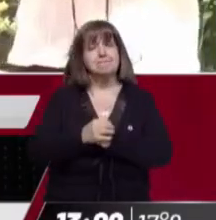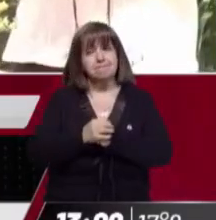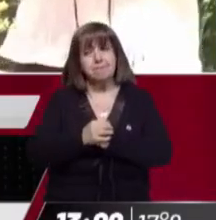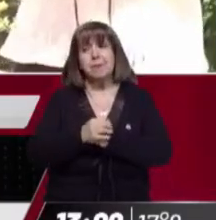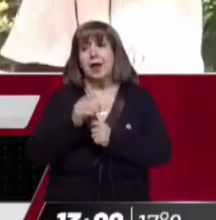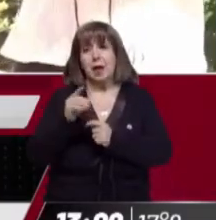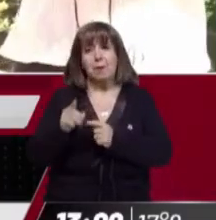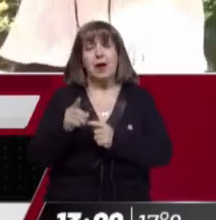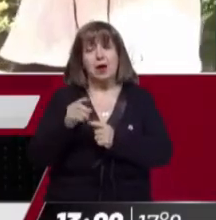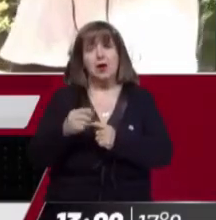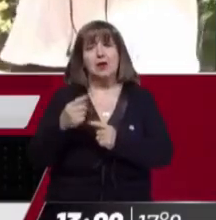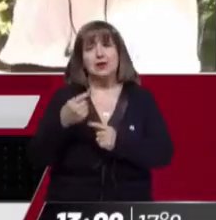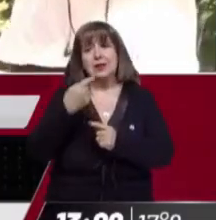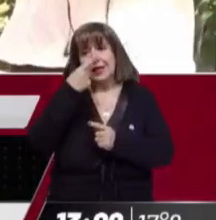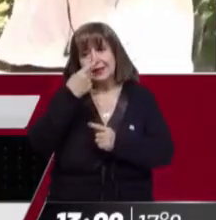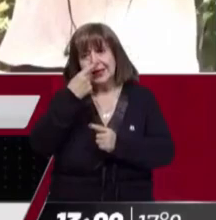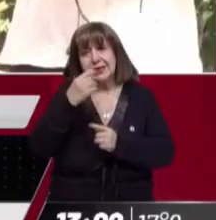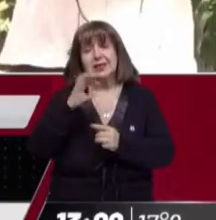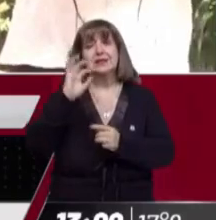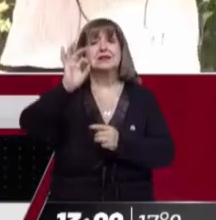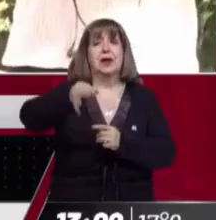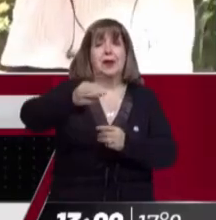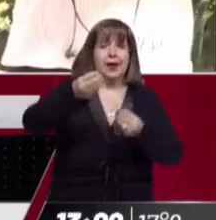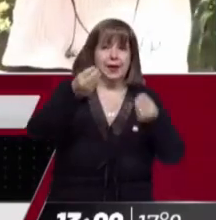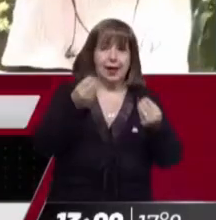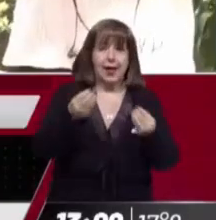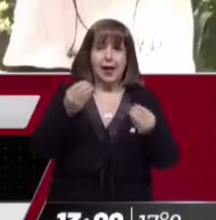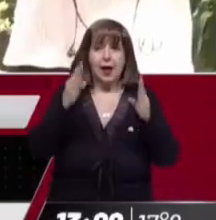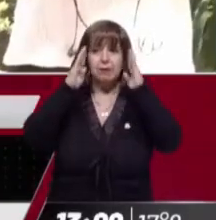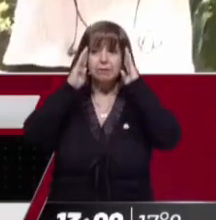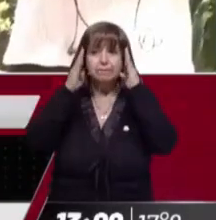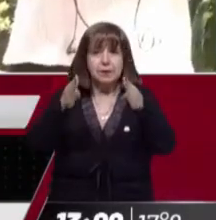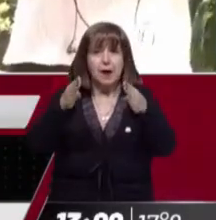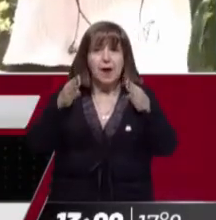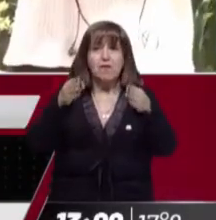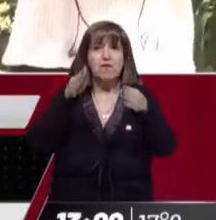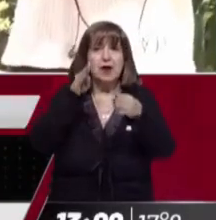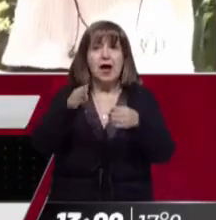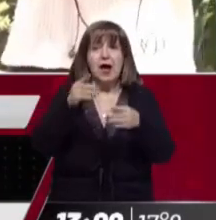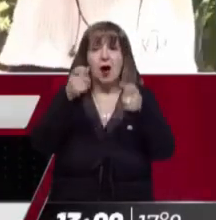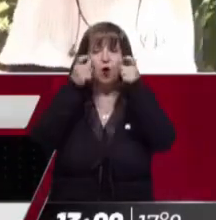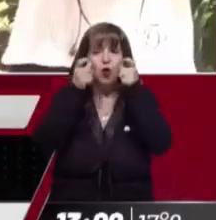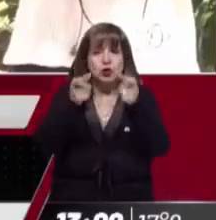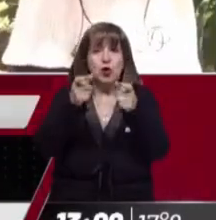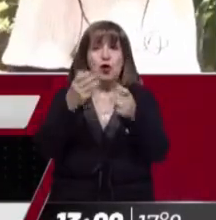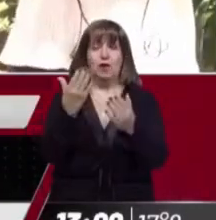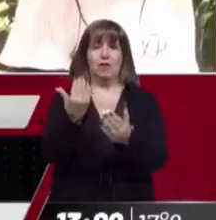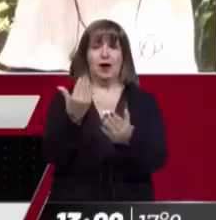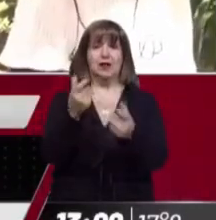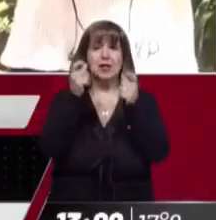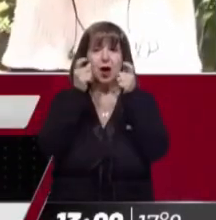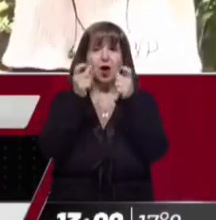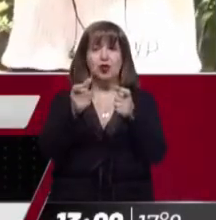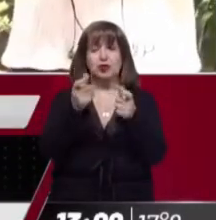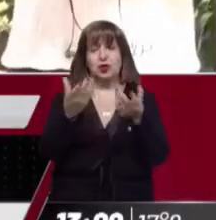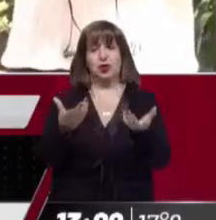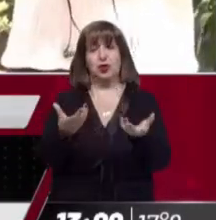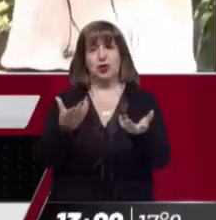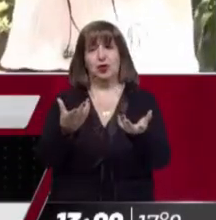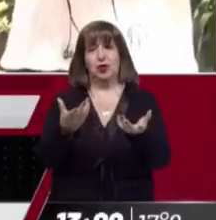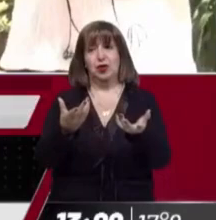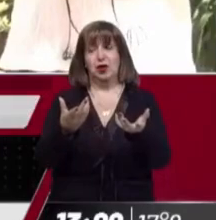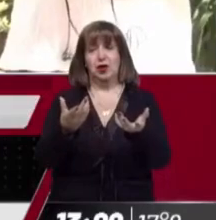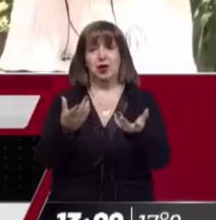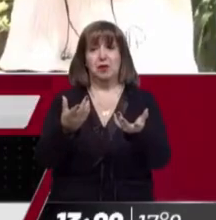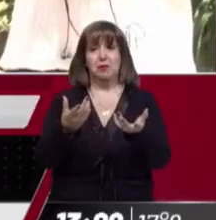hablando hoy de esto es poner el ojo ahí no En donde hace falta un control donde hace falta una formación para